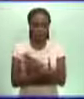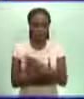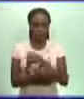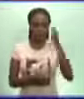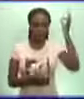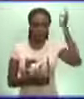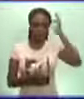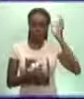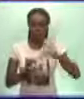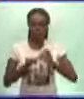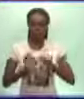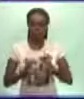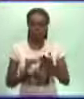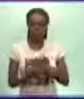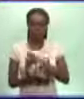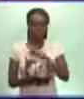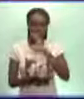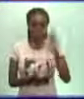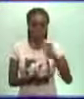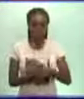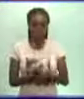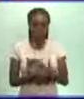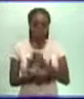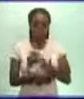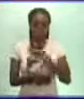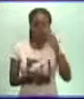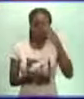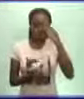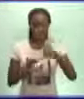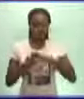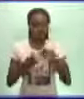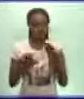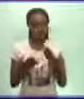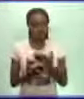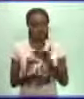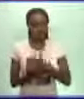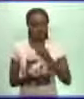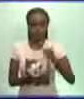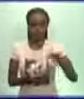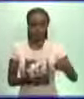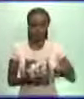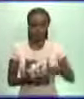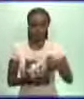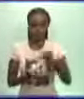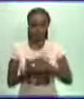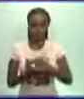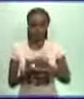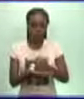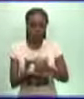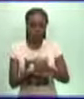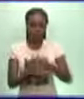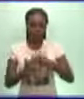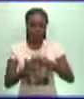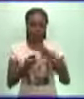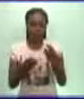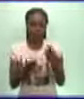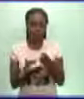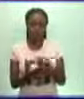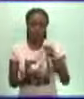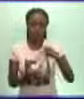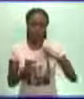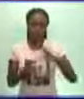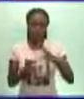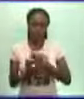español literatura. Quisiera agradecer a todos los estudiantes y profesores que nos han acompañado durante este